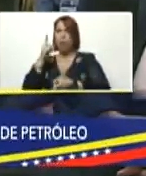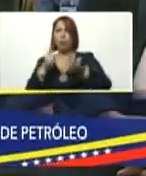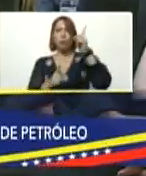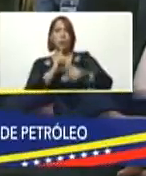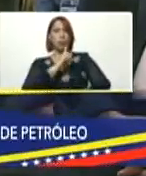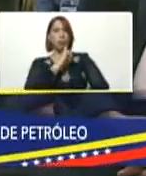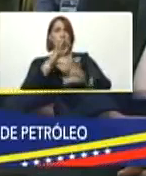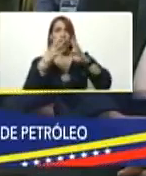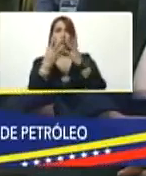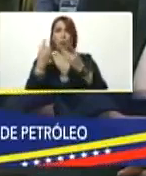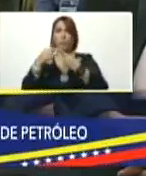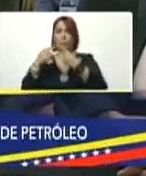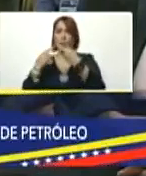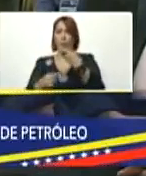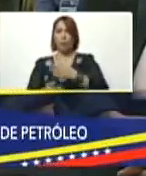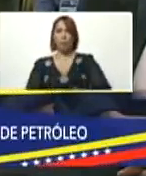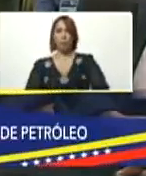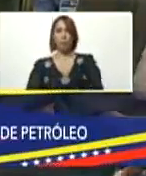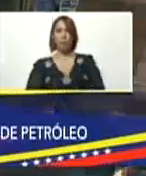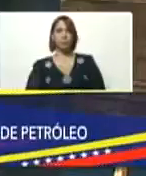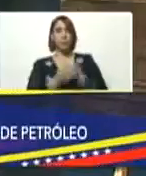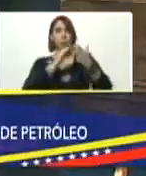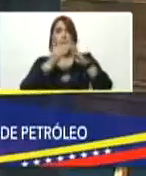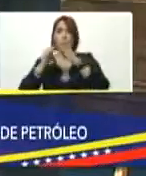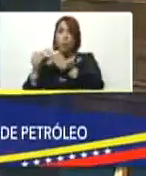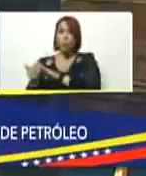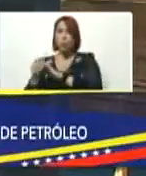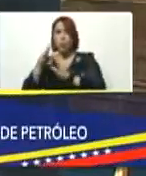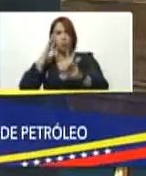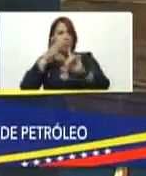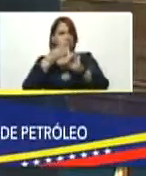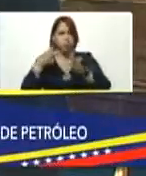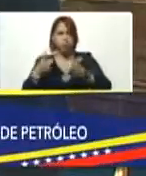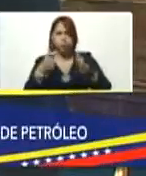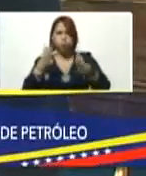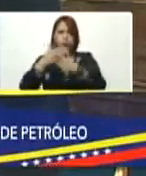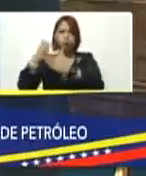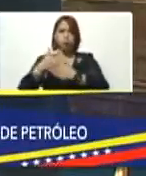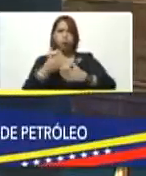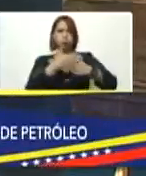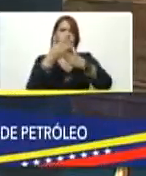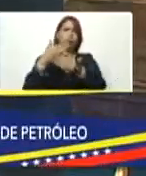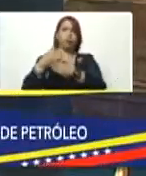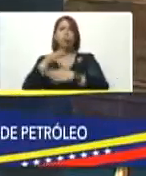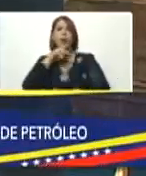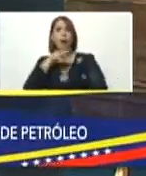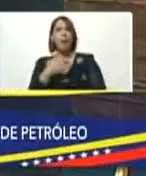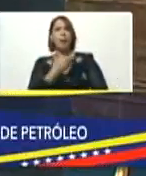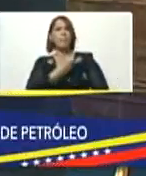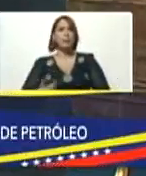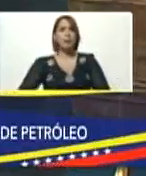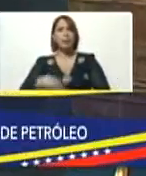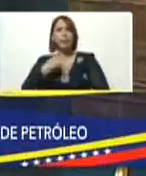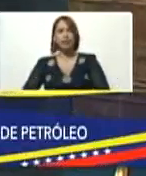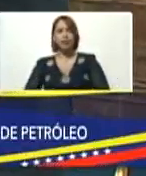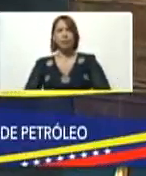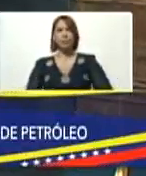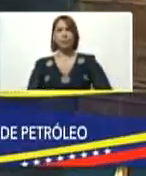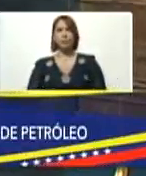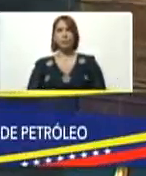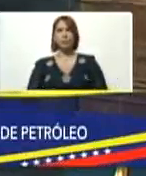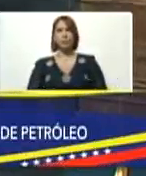mundo multipolar, de una comunidad de destino compartido, que habla el presidente Xi Jinping.